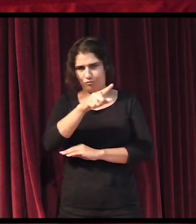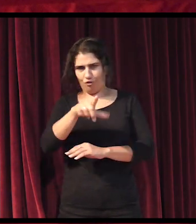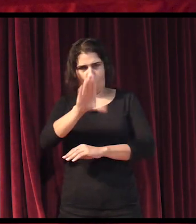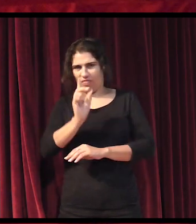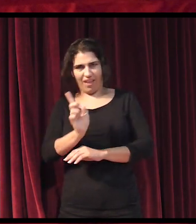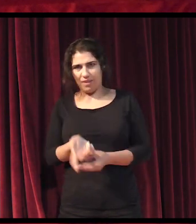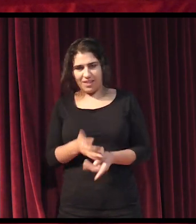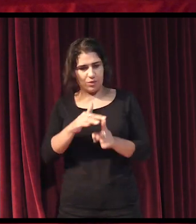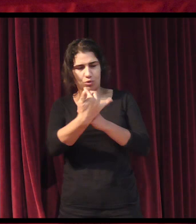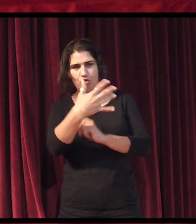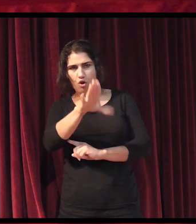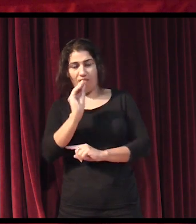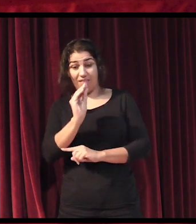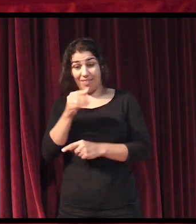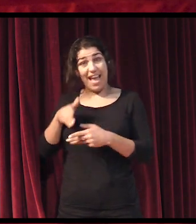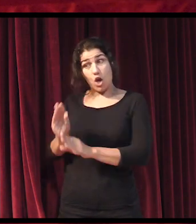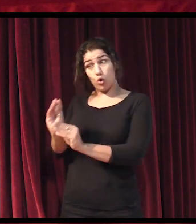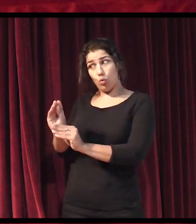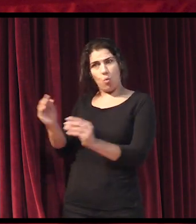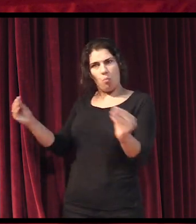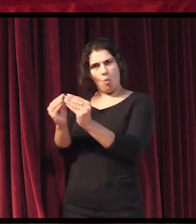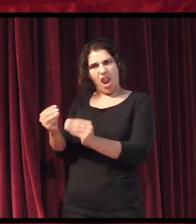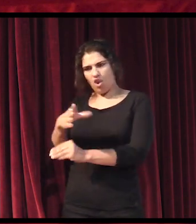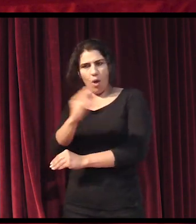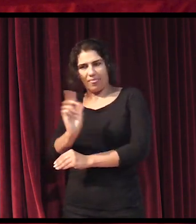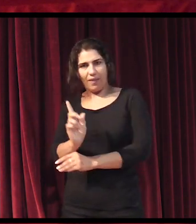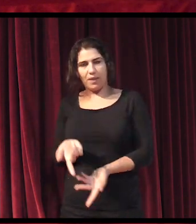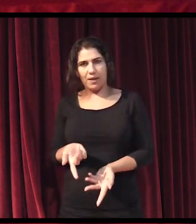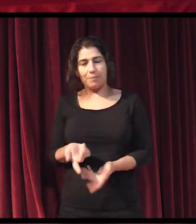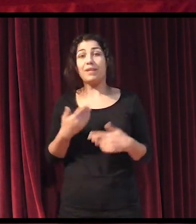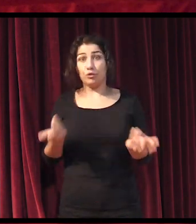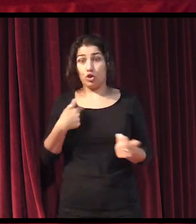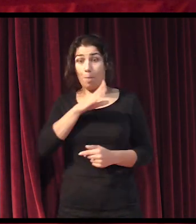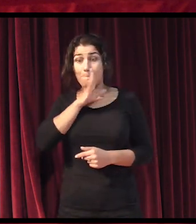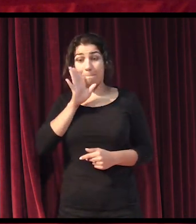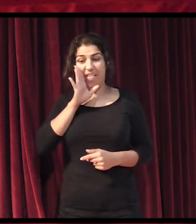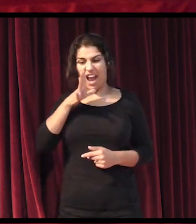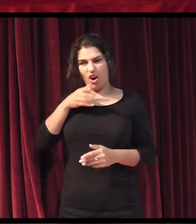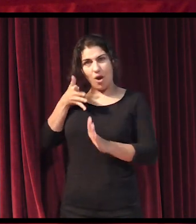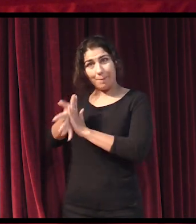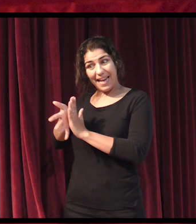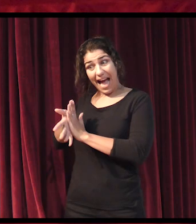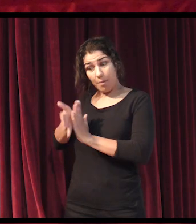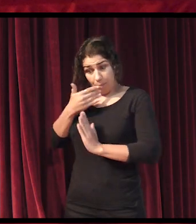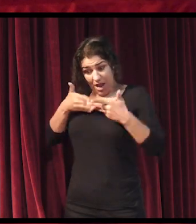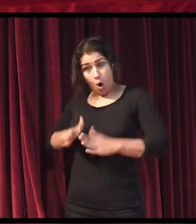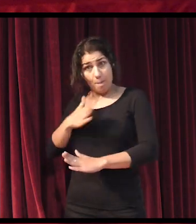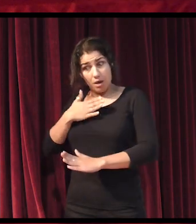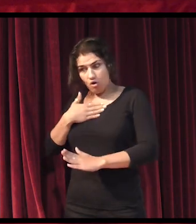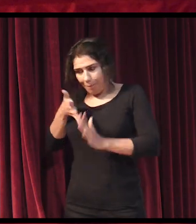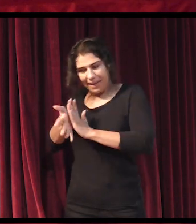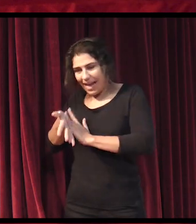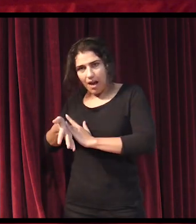no lo entiende, igual que no lo entiende el tuyo. Entonces, yo como madre yo ahora mismo no sabría explicárselo, o sea, no sabría